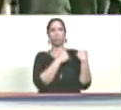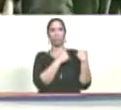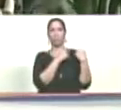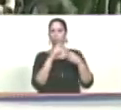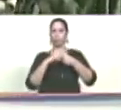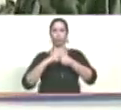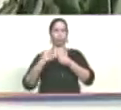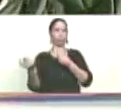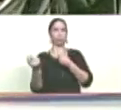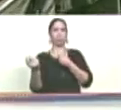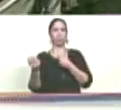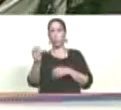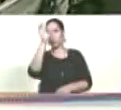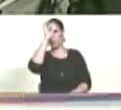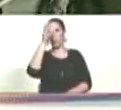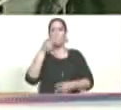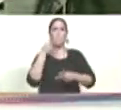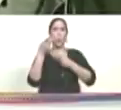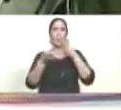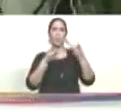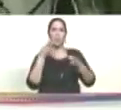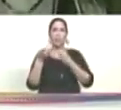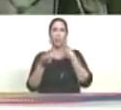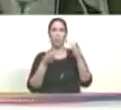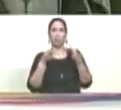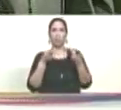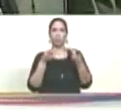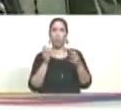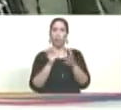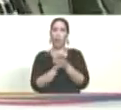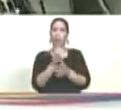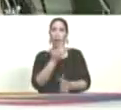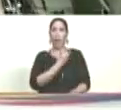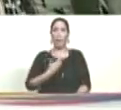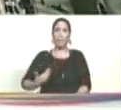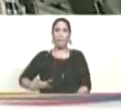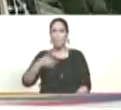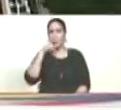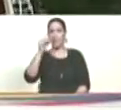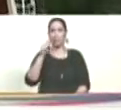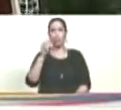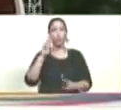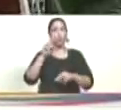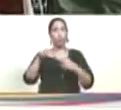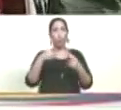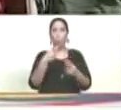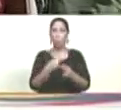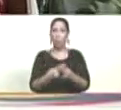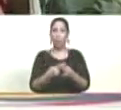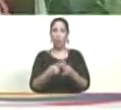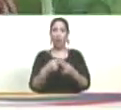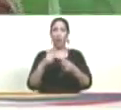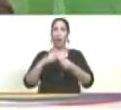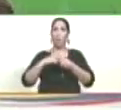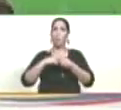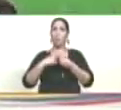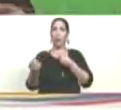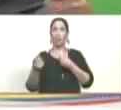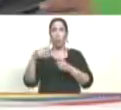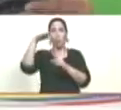centro, porque las políticas del compañero presidente jamás han sido abandonar al movimiento campesino. Jamás han sido